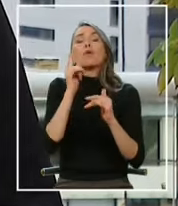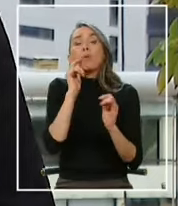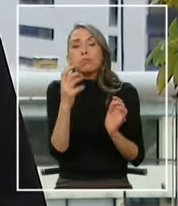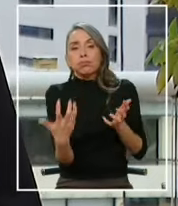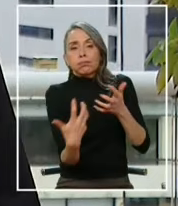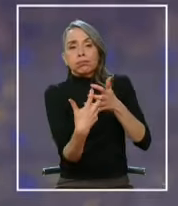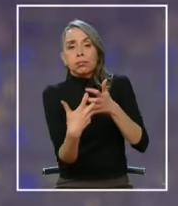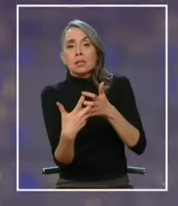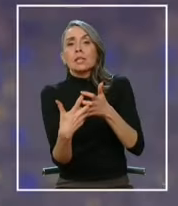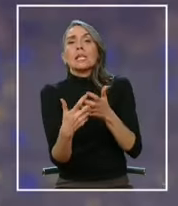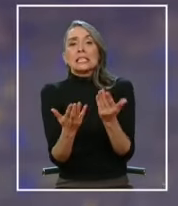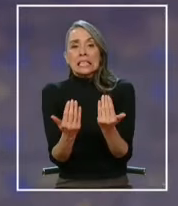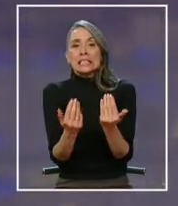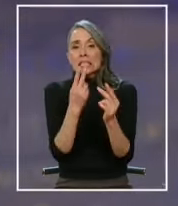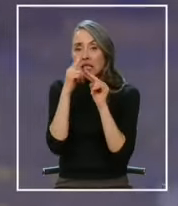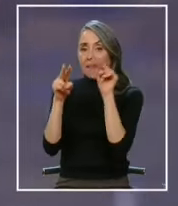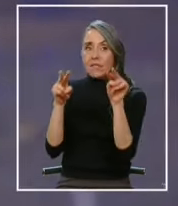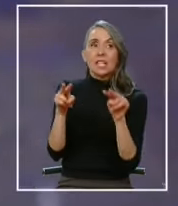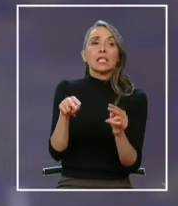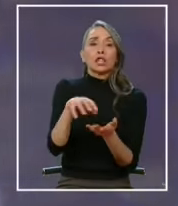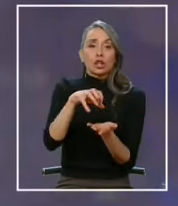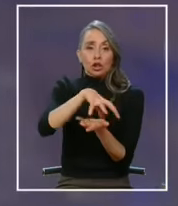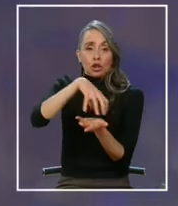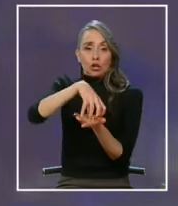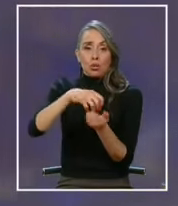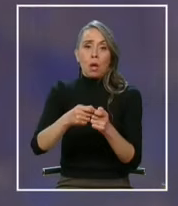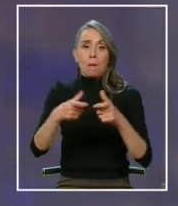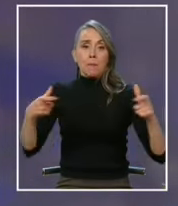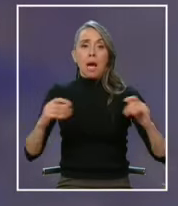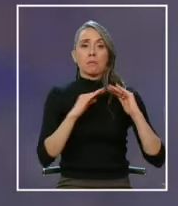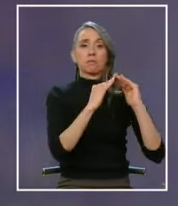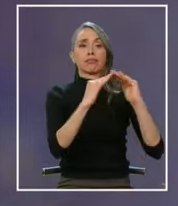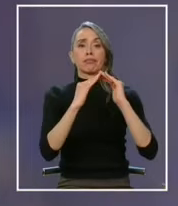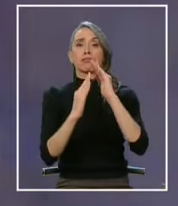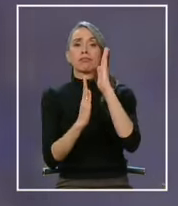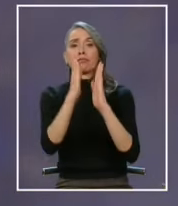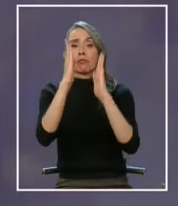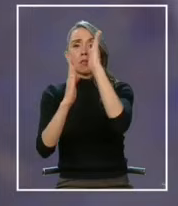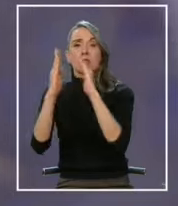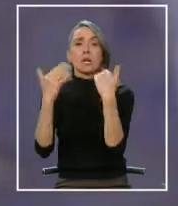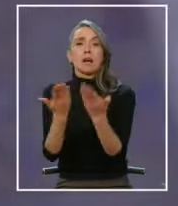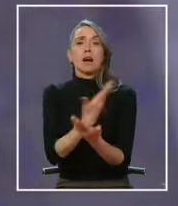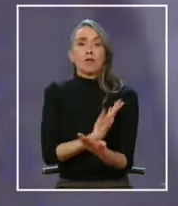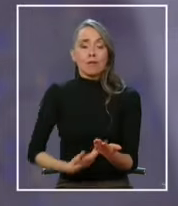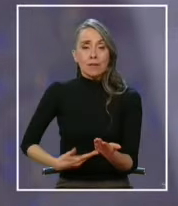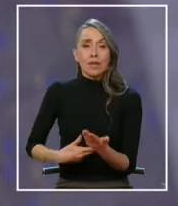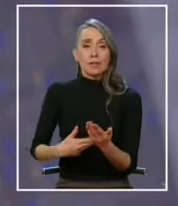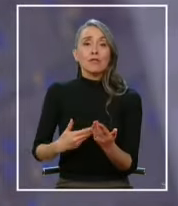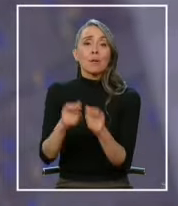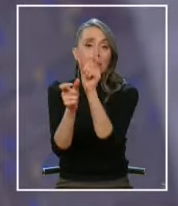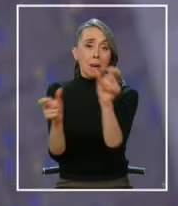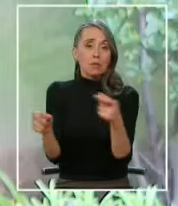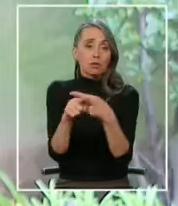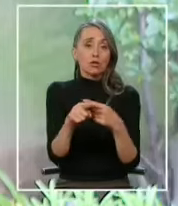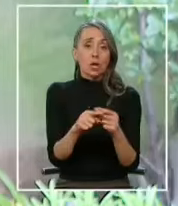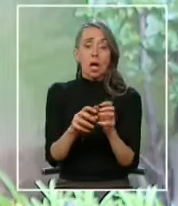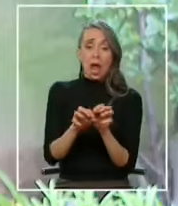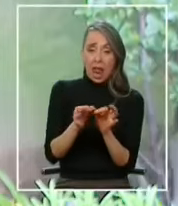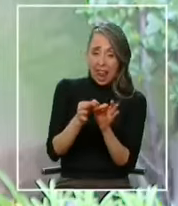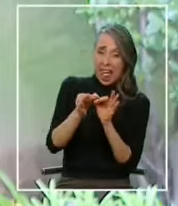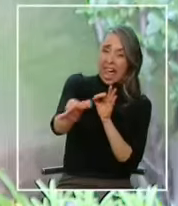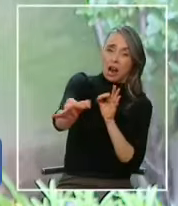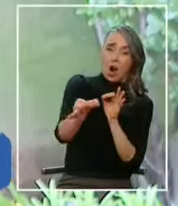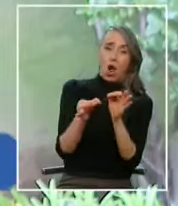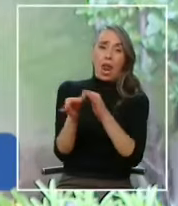gustaría remover eso. La ciudad sigue creciendo, se siguen desarrollando viviendas sociales en lugares muy extremos, pero se necesita un